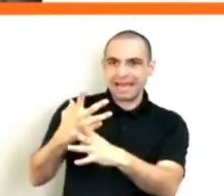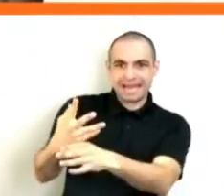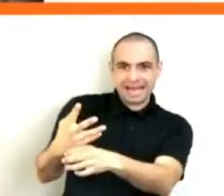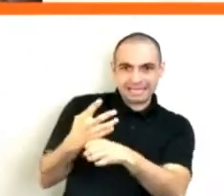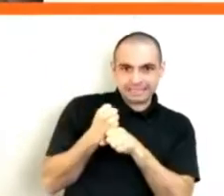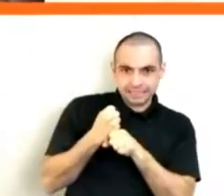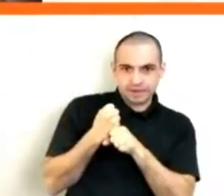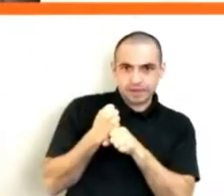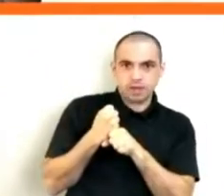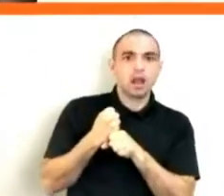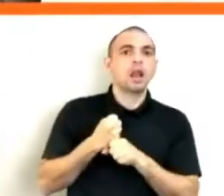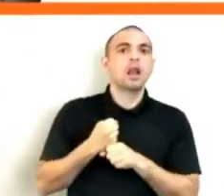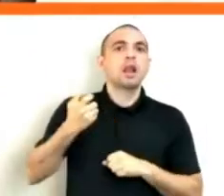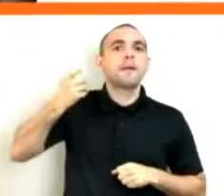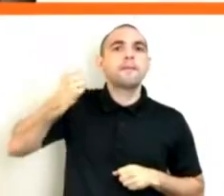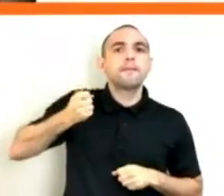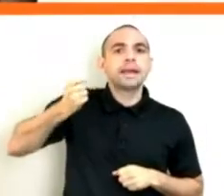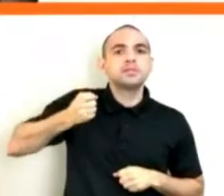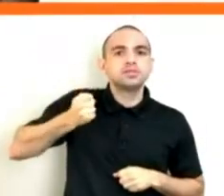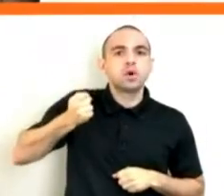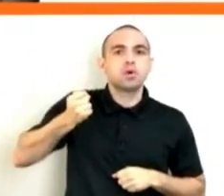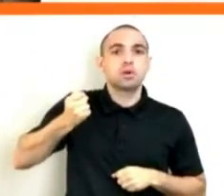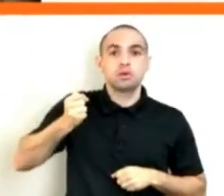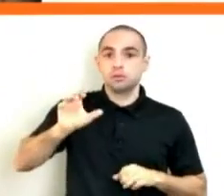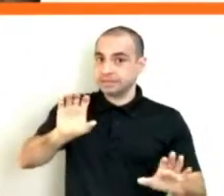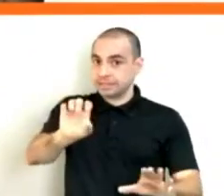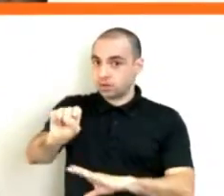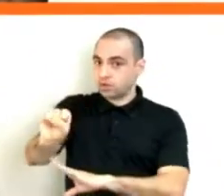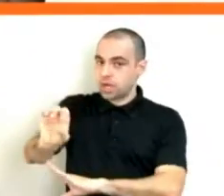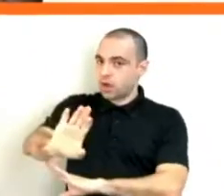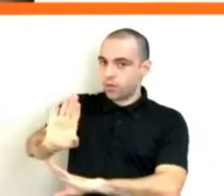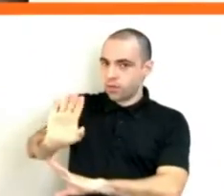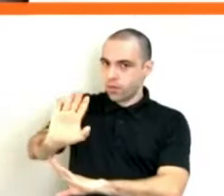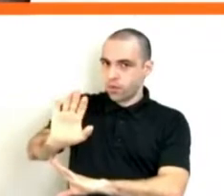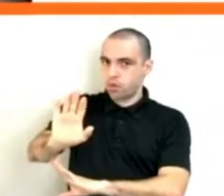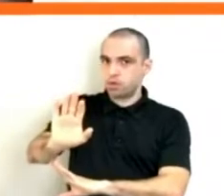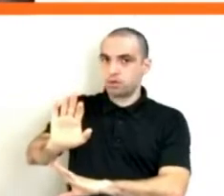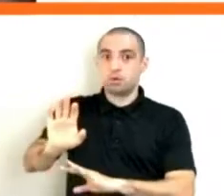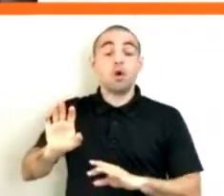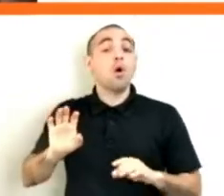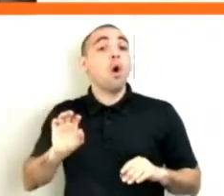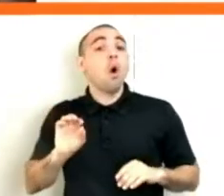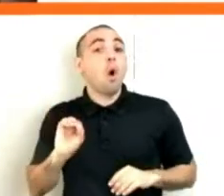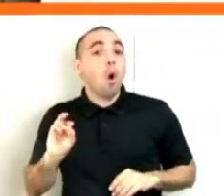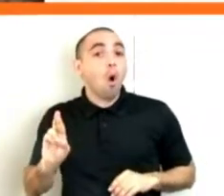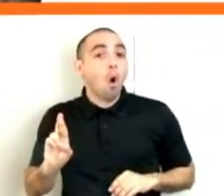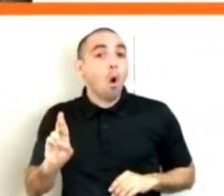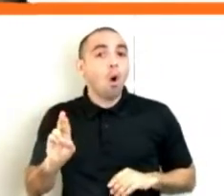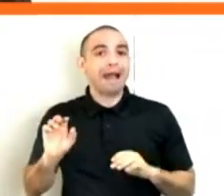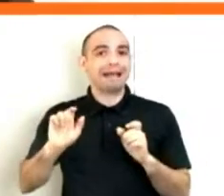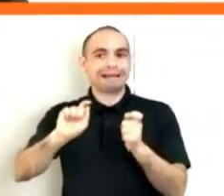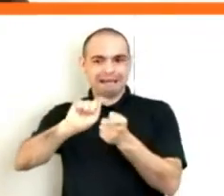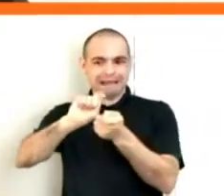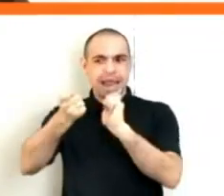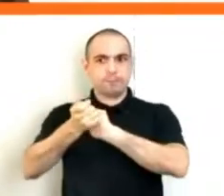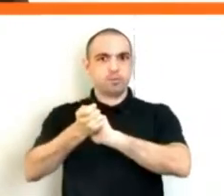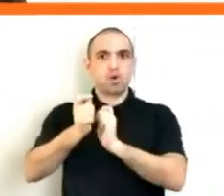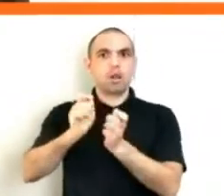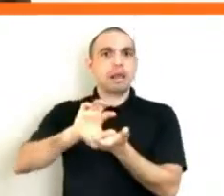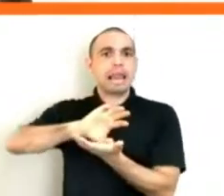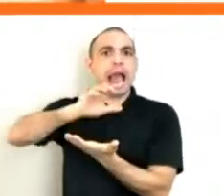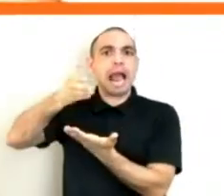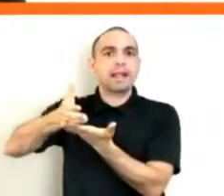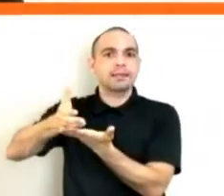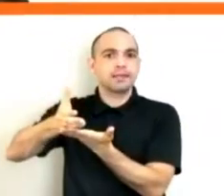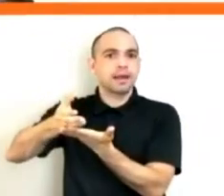seguro social o si le cambió la cantidad de pensión que recibía durante las semanas que está reclamando? O sea que si en esas semanas que usted